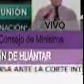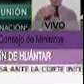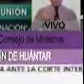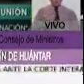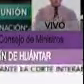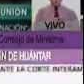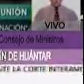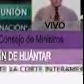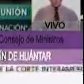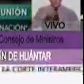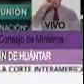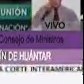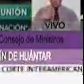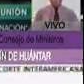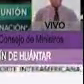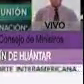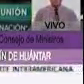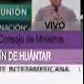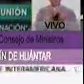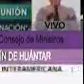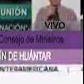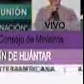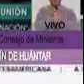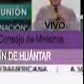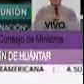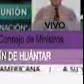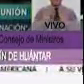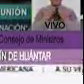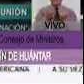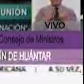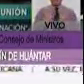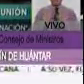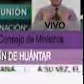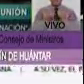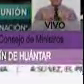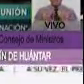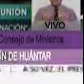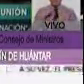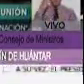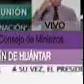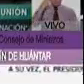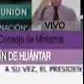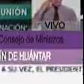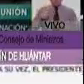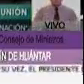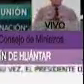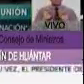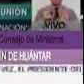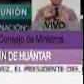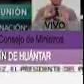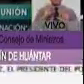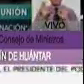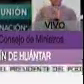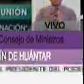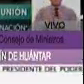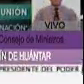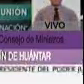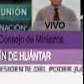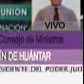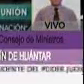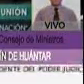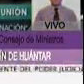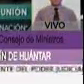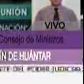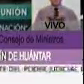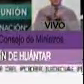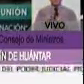gobierno que existan personas que solamente buscan un afán político, seguramente